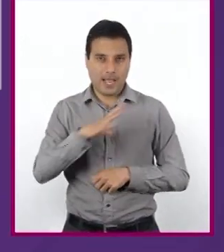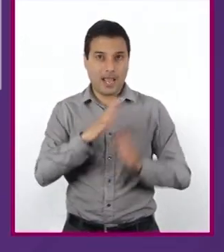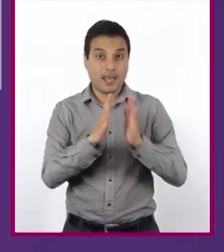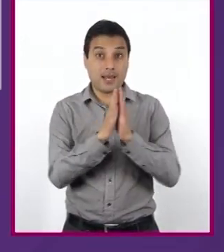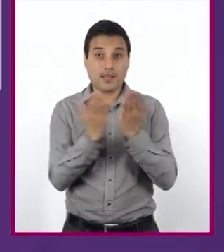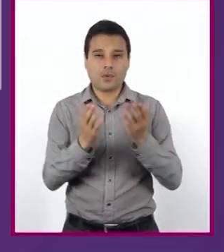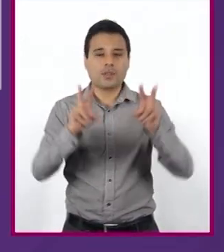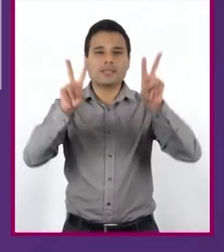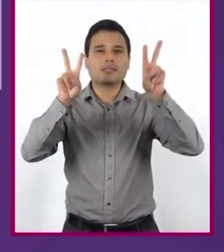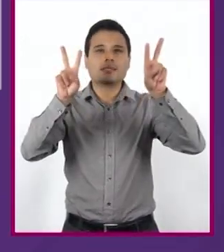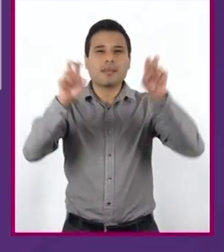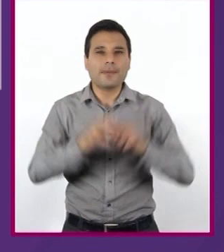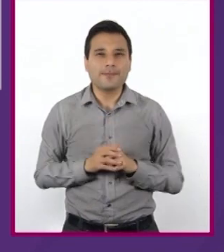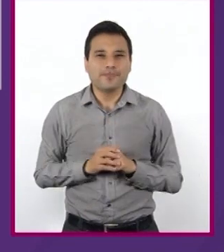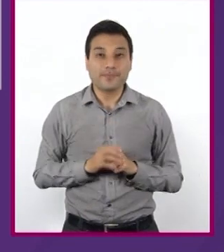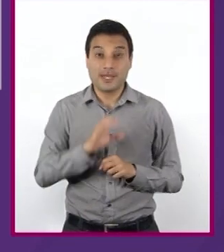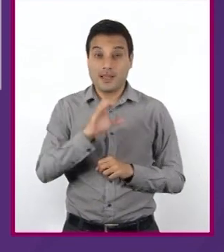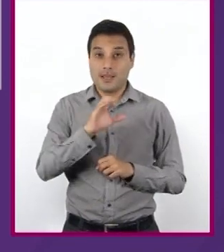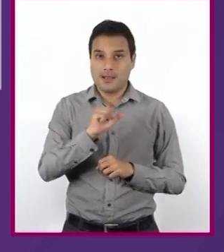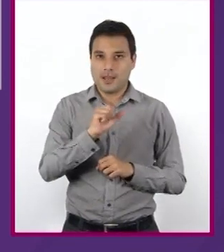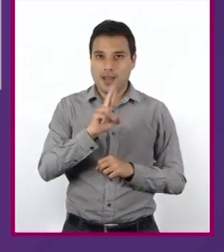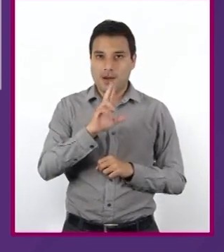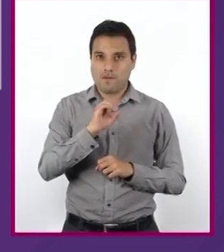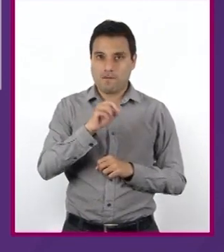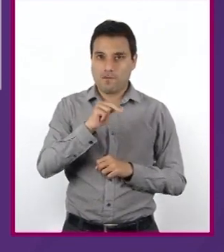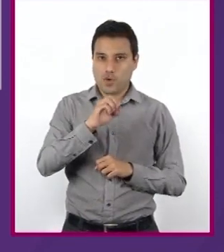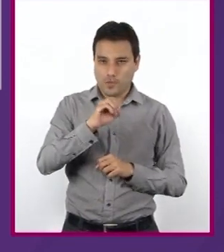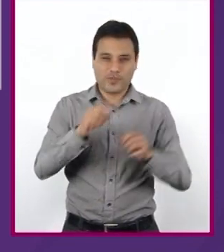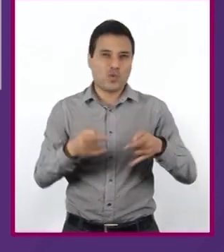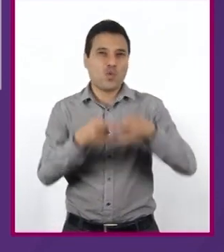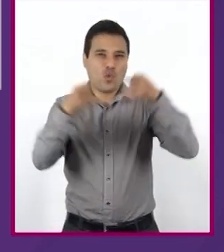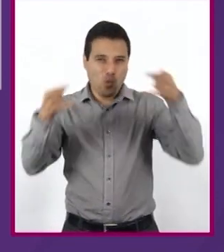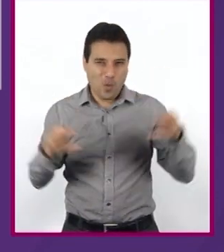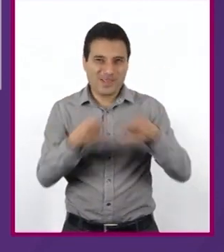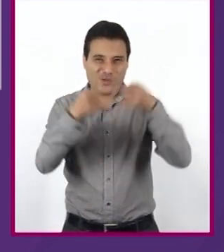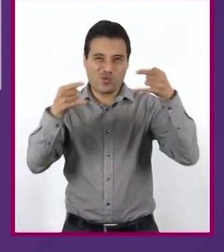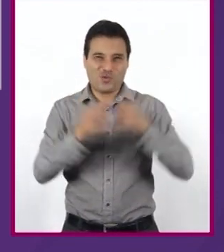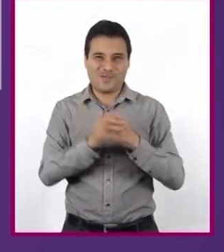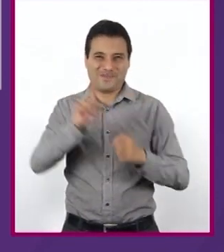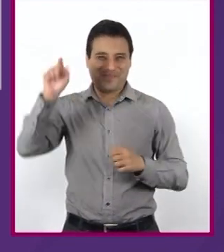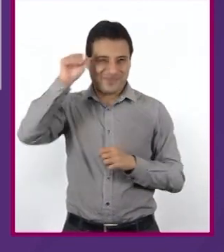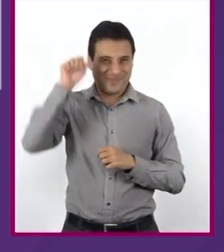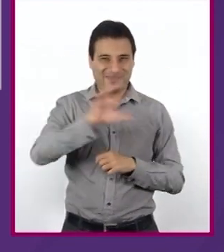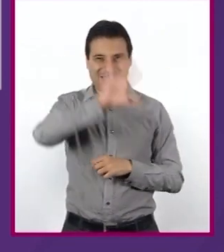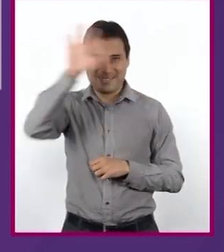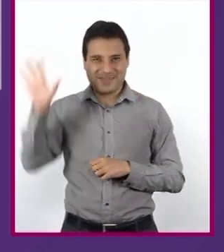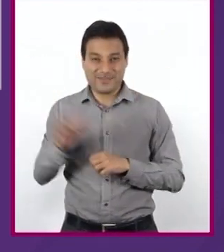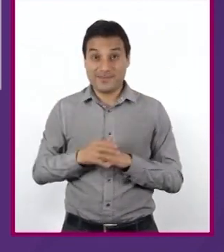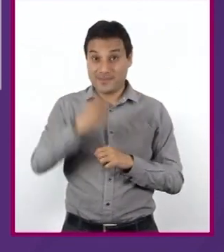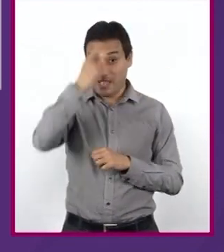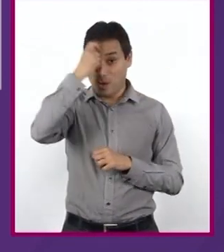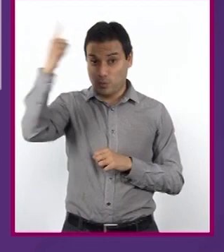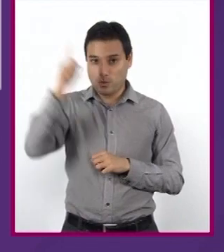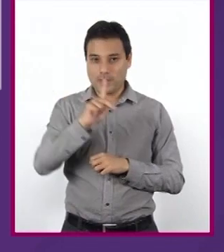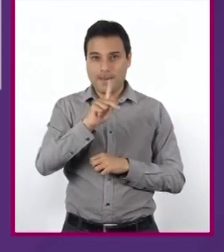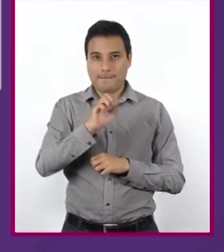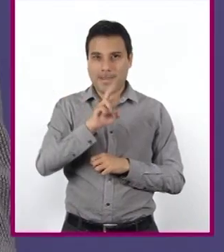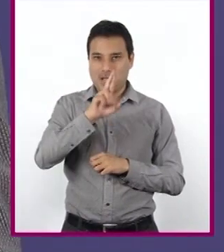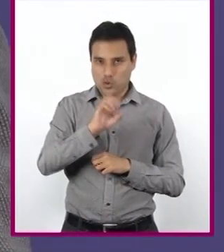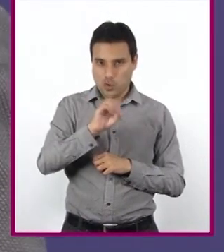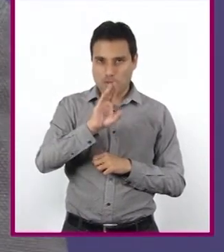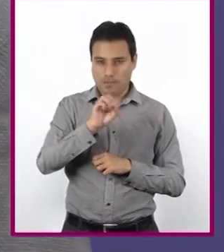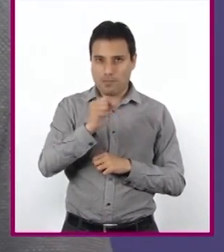El carbono, cuentos orientales, autor Pedro Bosch y Graciela